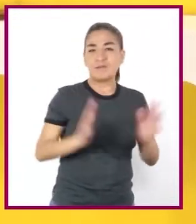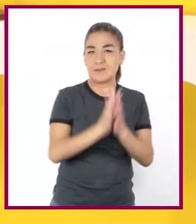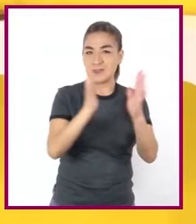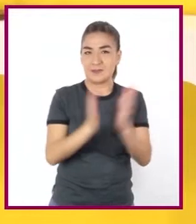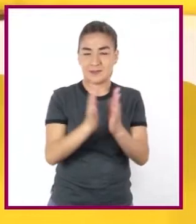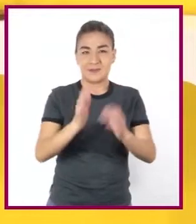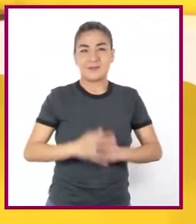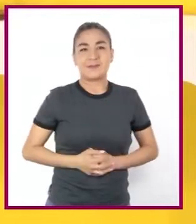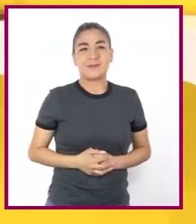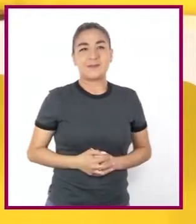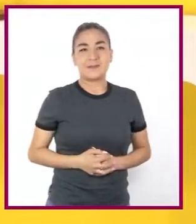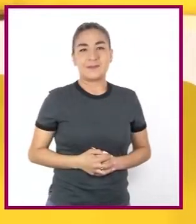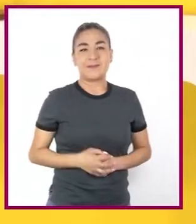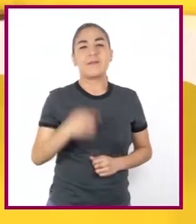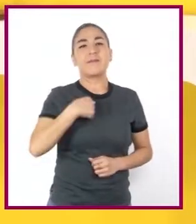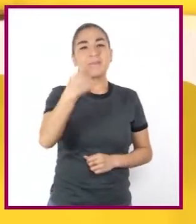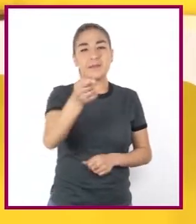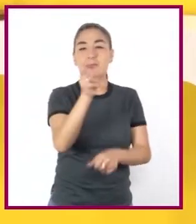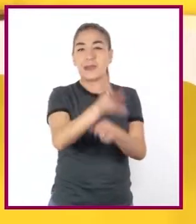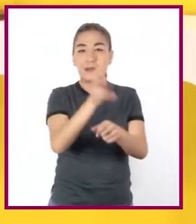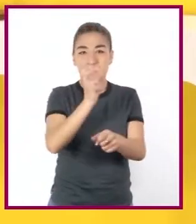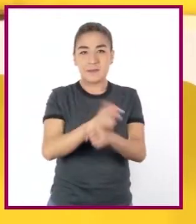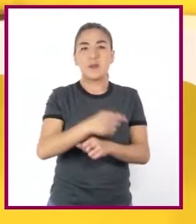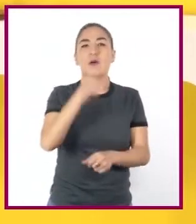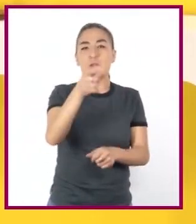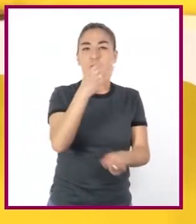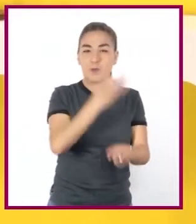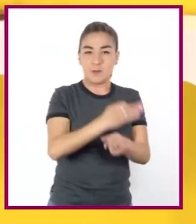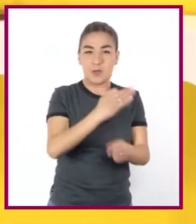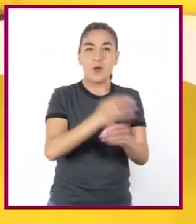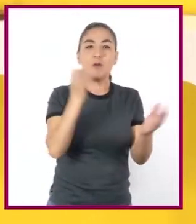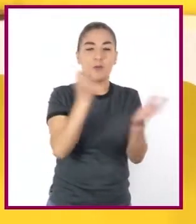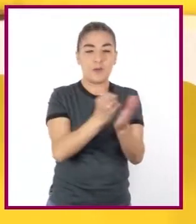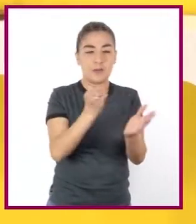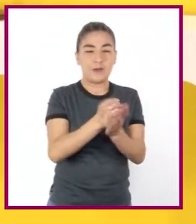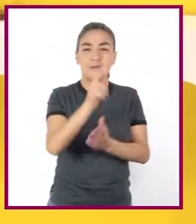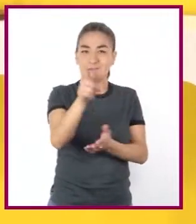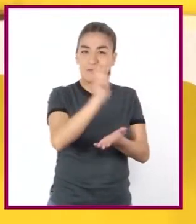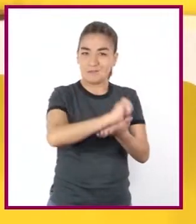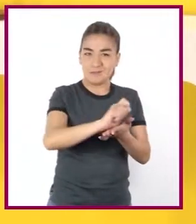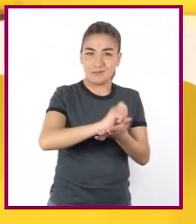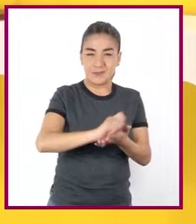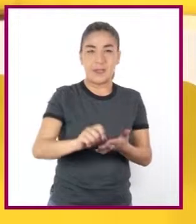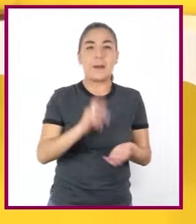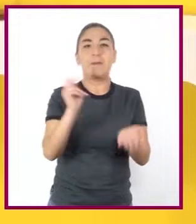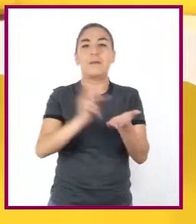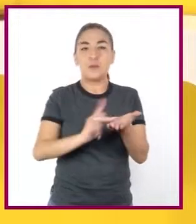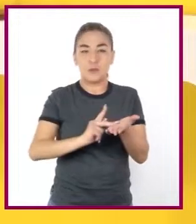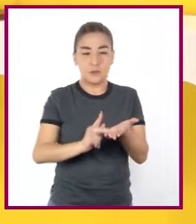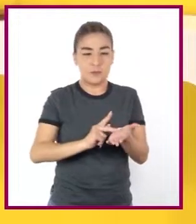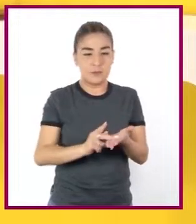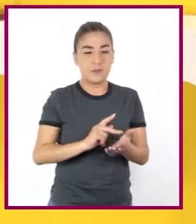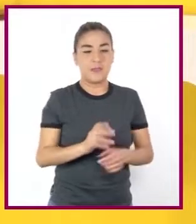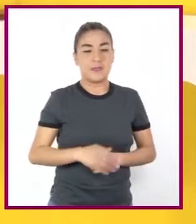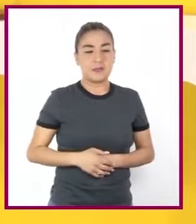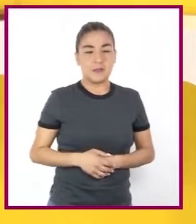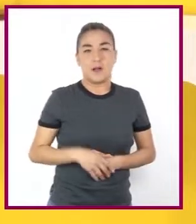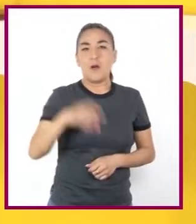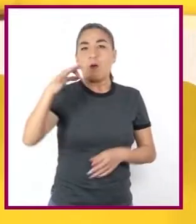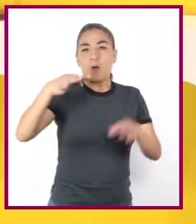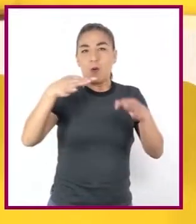participamos. Les invito a que tengan a la mano su cuaderno de notas, bolígrafo, hojas de